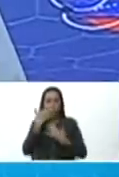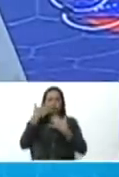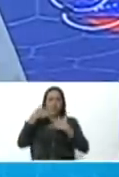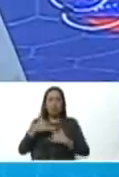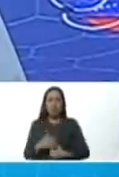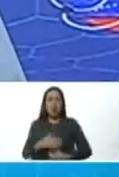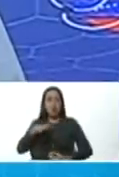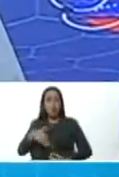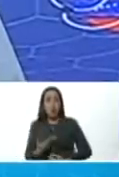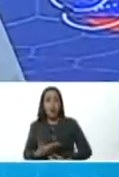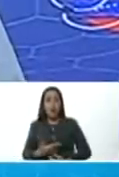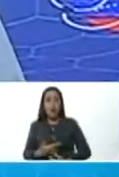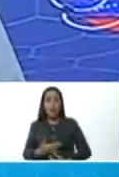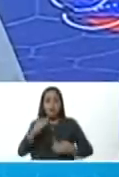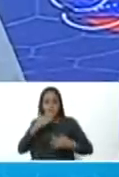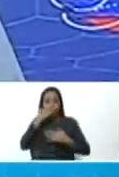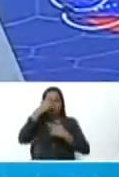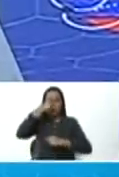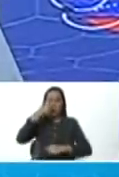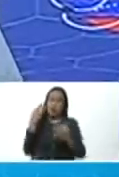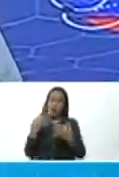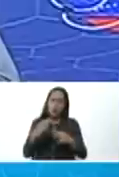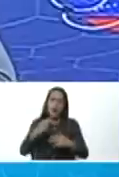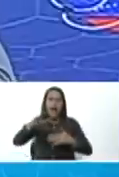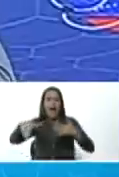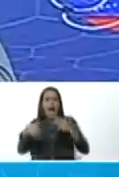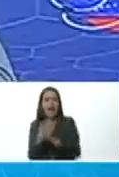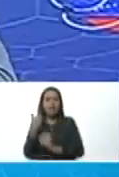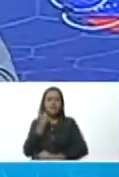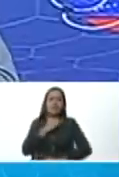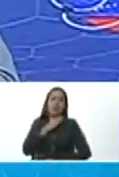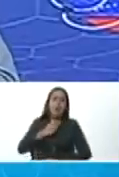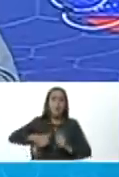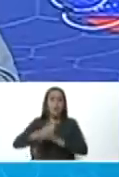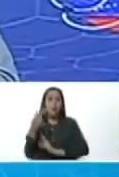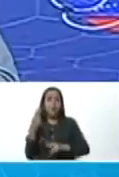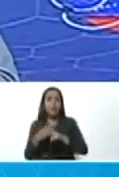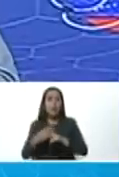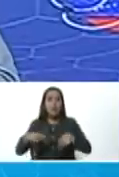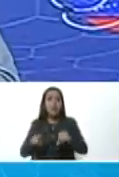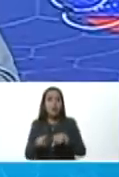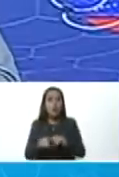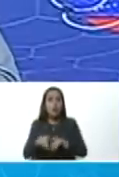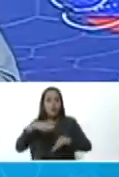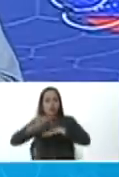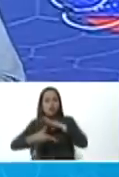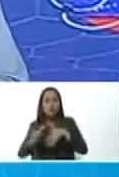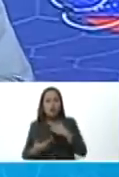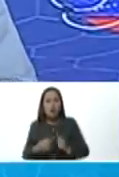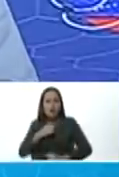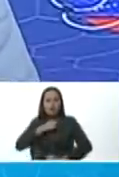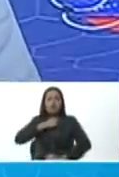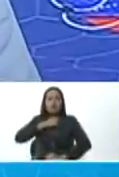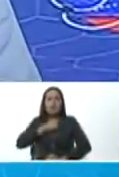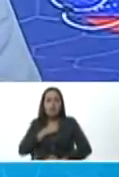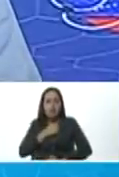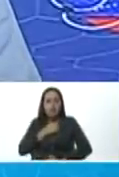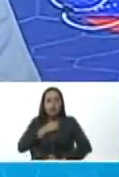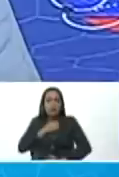pueden ir desde el resfriado común hasta enfermedades más graves como el síndrome respiratorio de Oriente, el